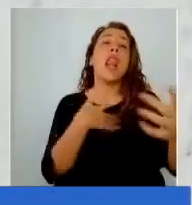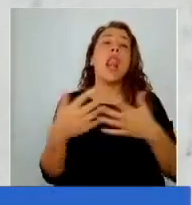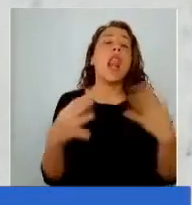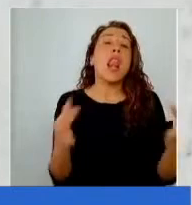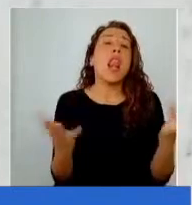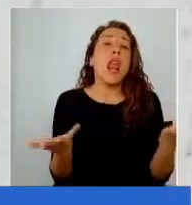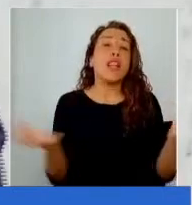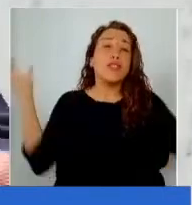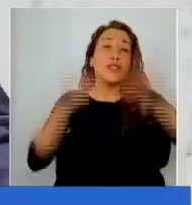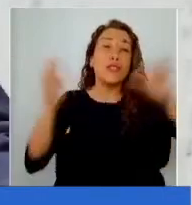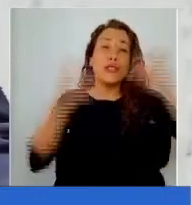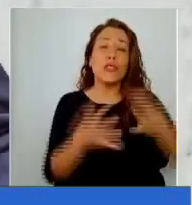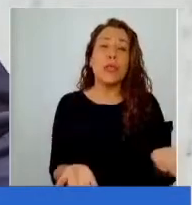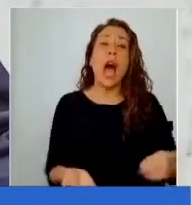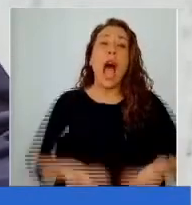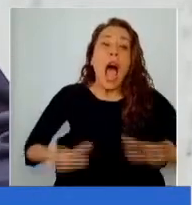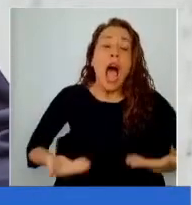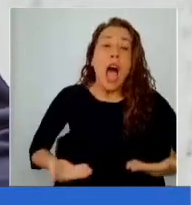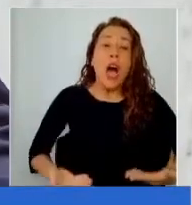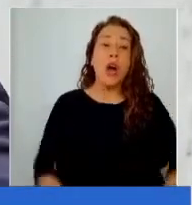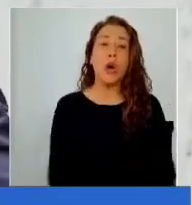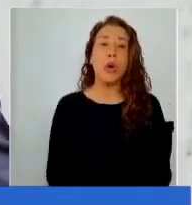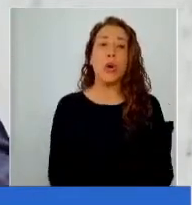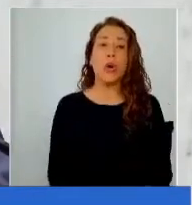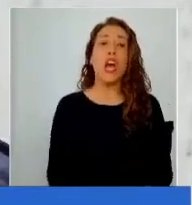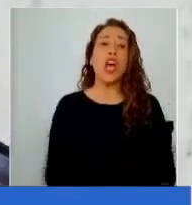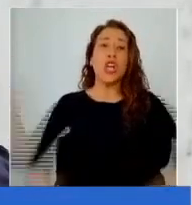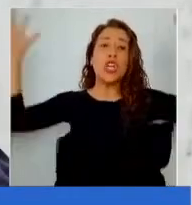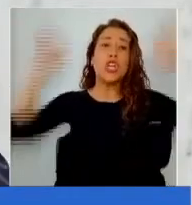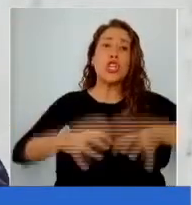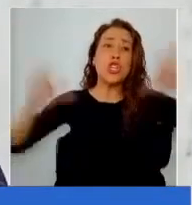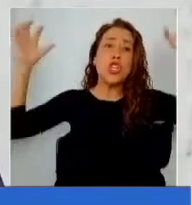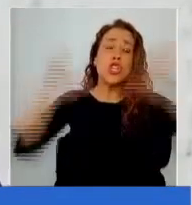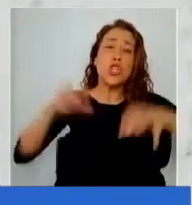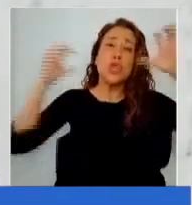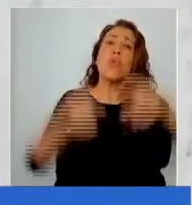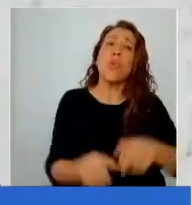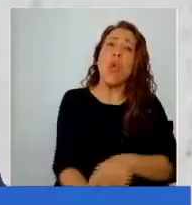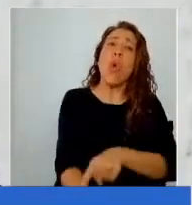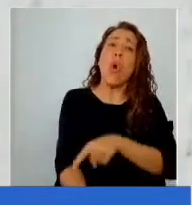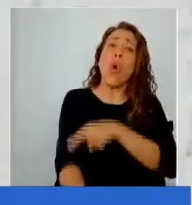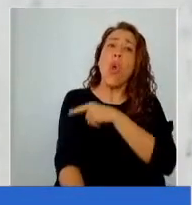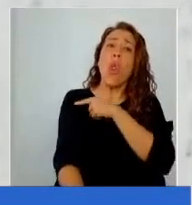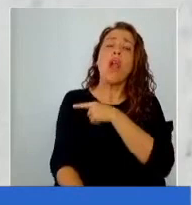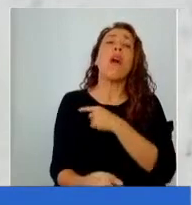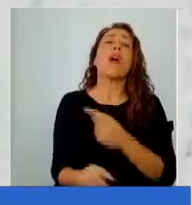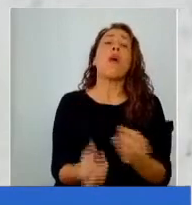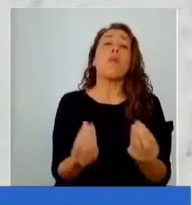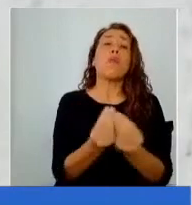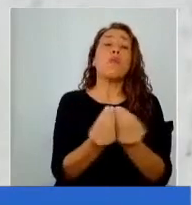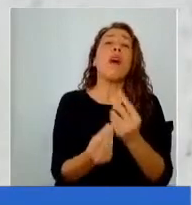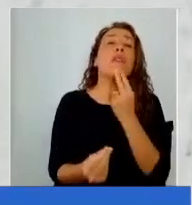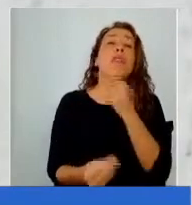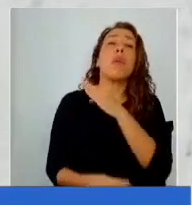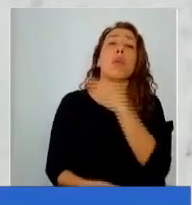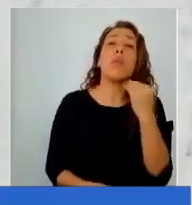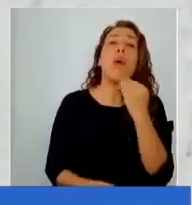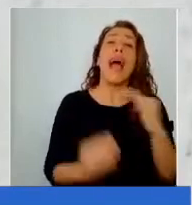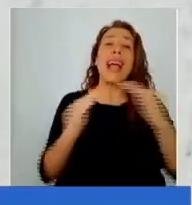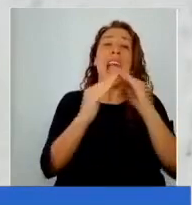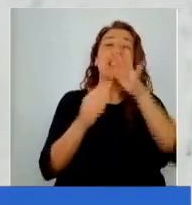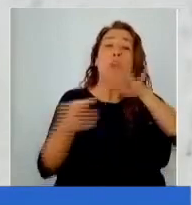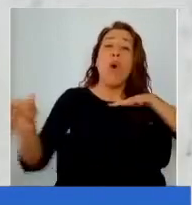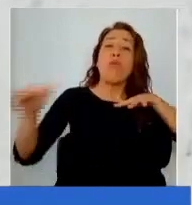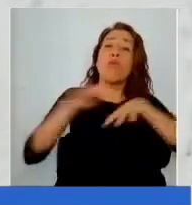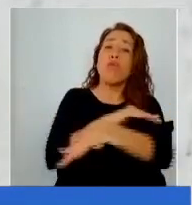ahora por lluvias inagotables que arrebataron vidas inundaron casas y